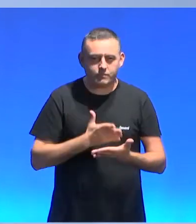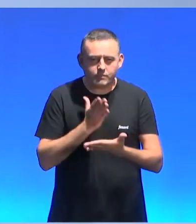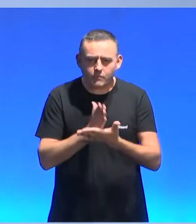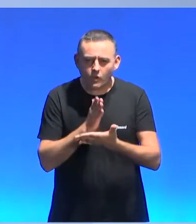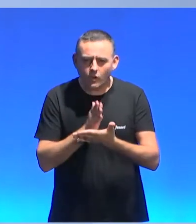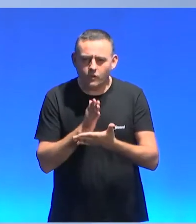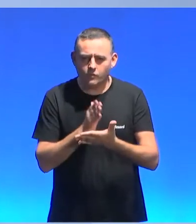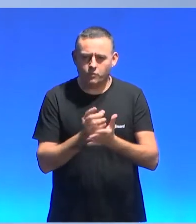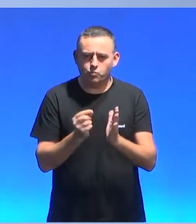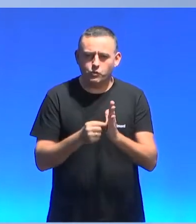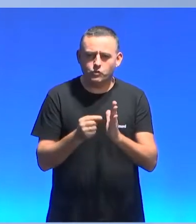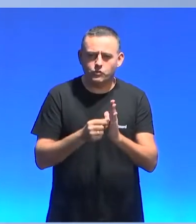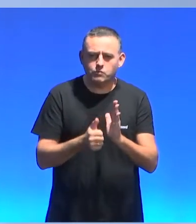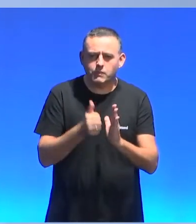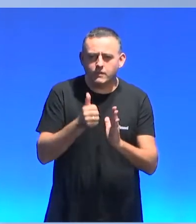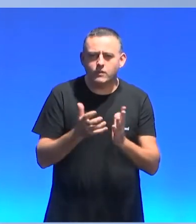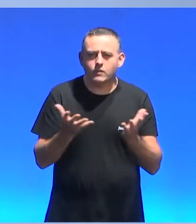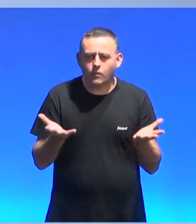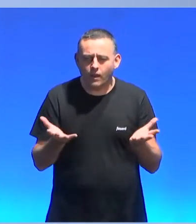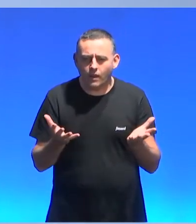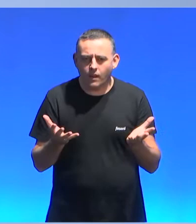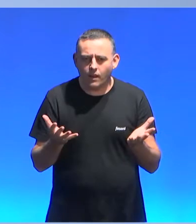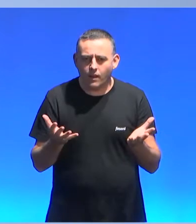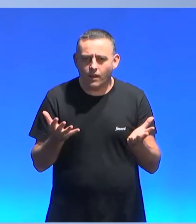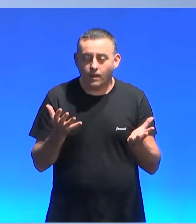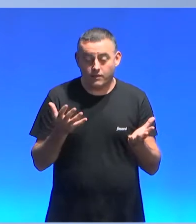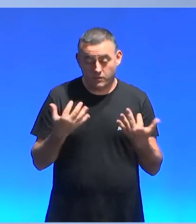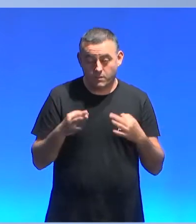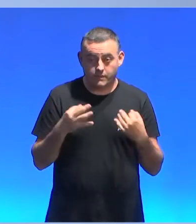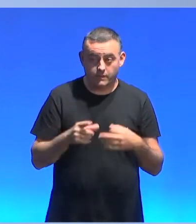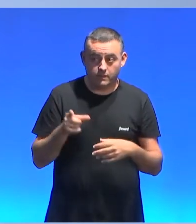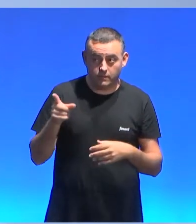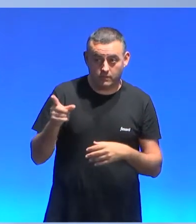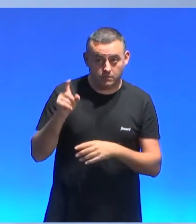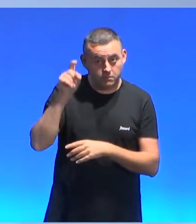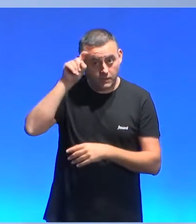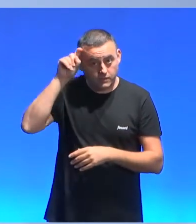maestro ha dicho, posiblemente con sus palabras.